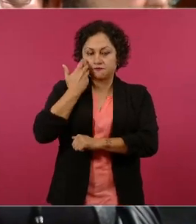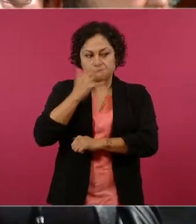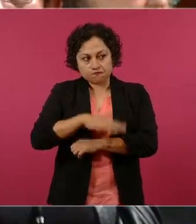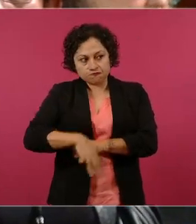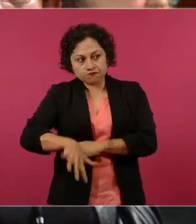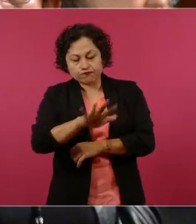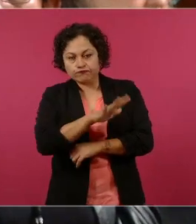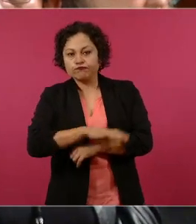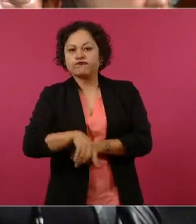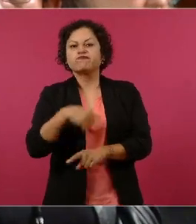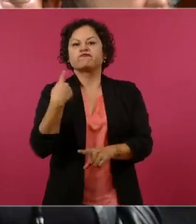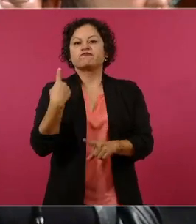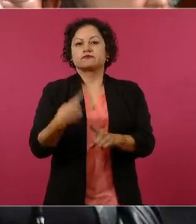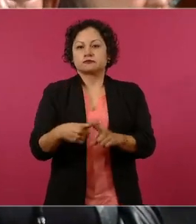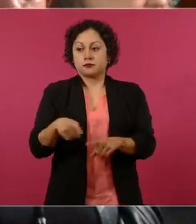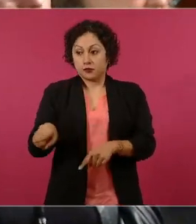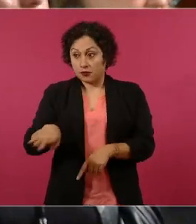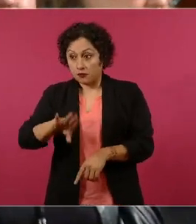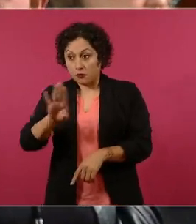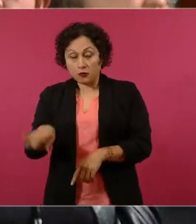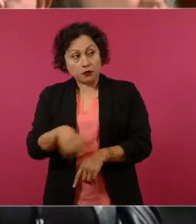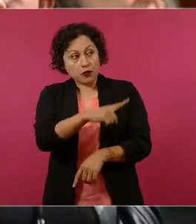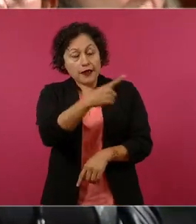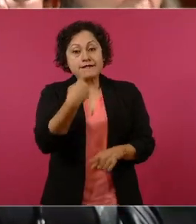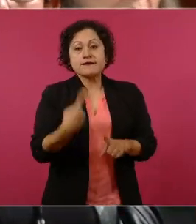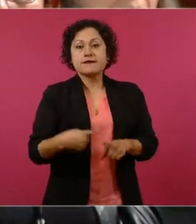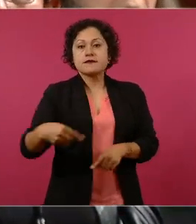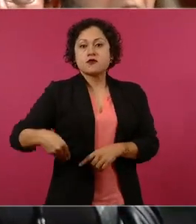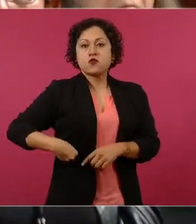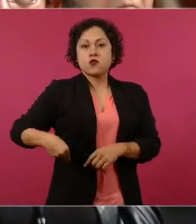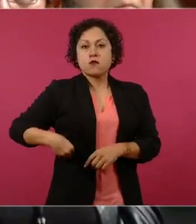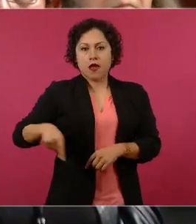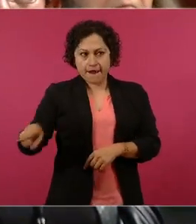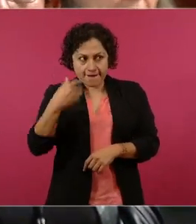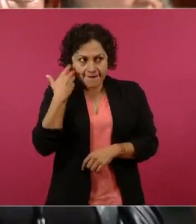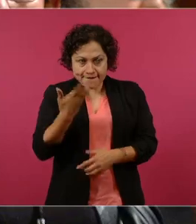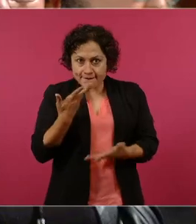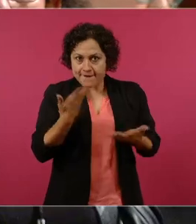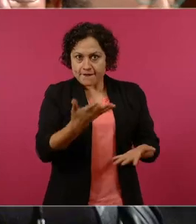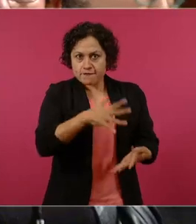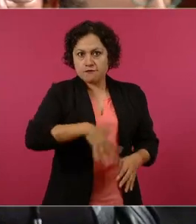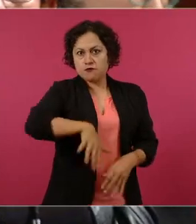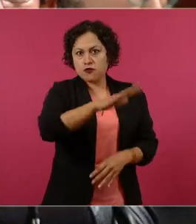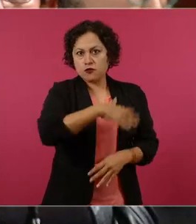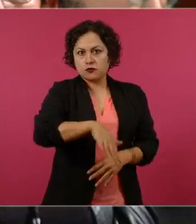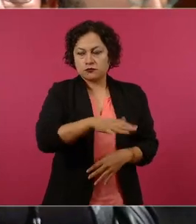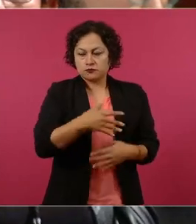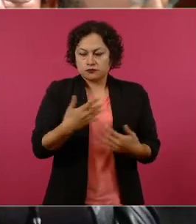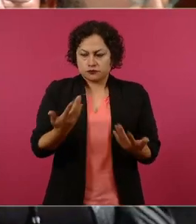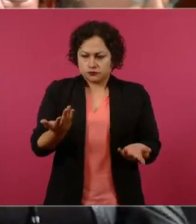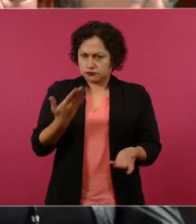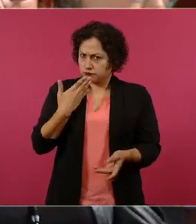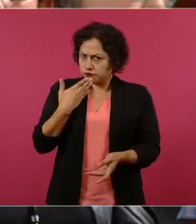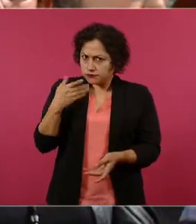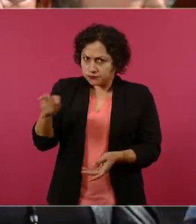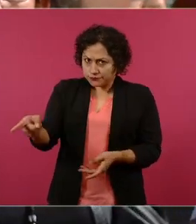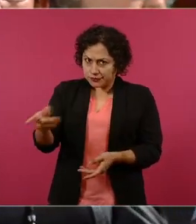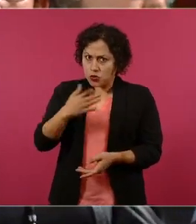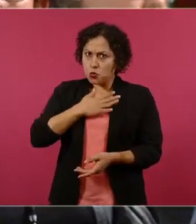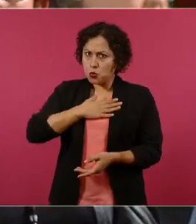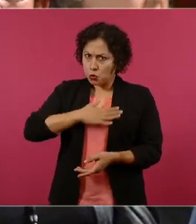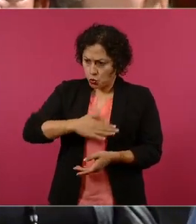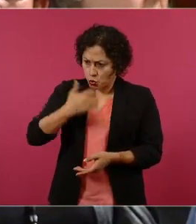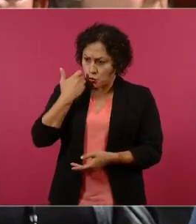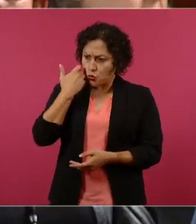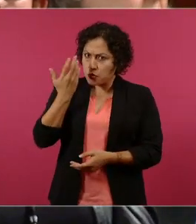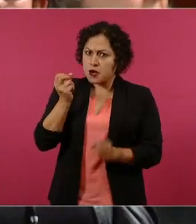su miembro del personal que ellos tienen ahí está bien que se bus justicia Pero por qué no le